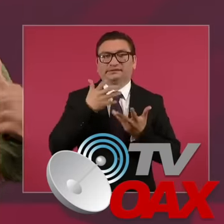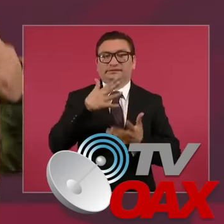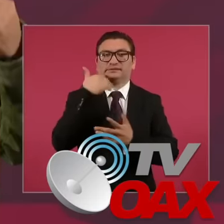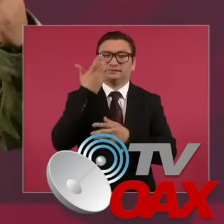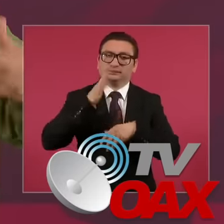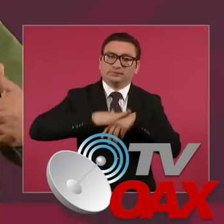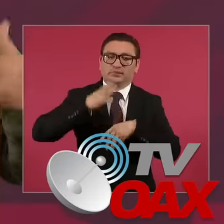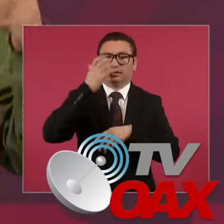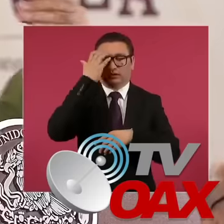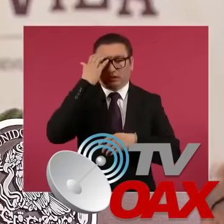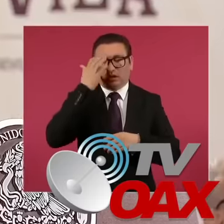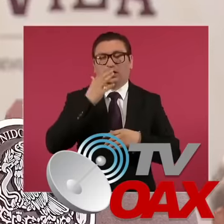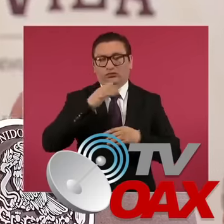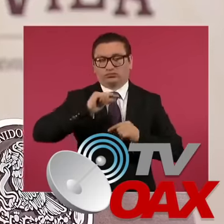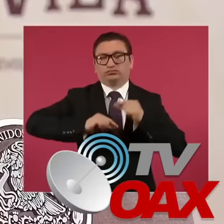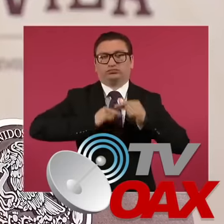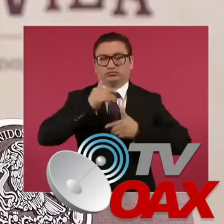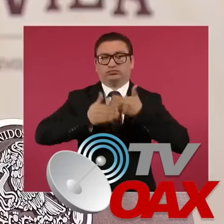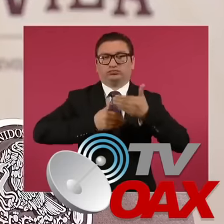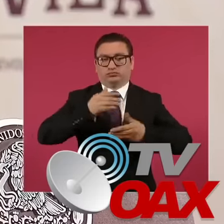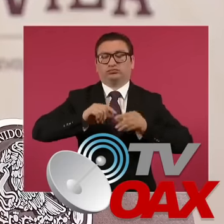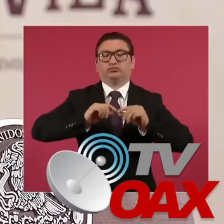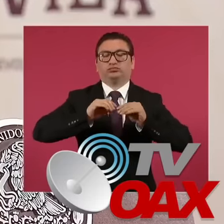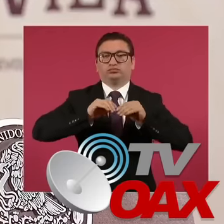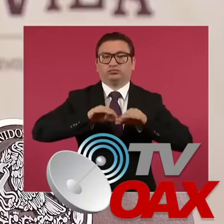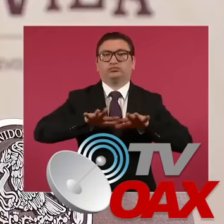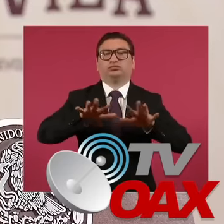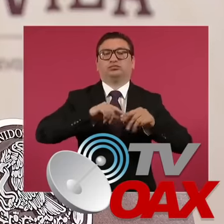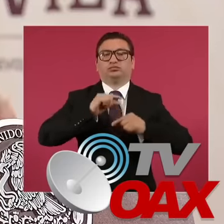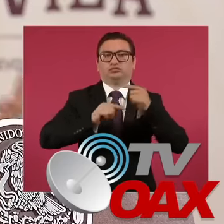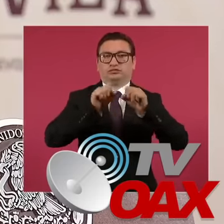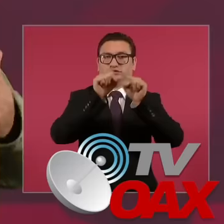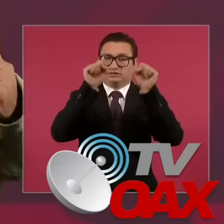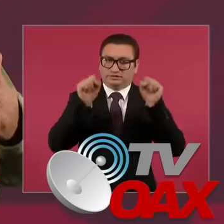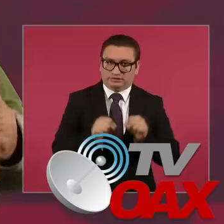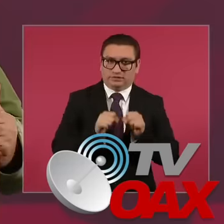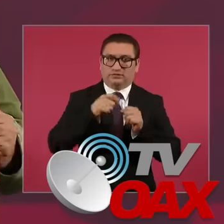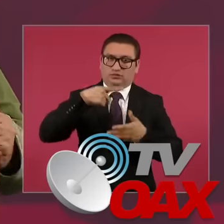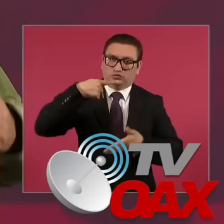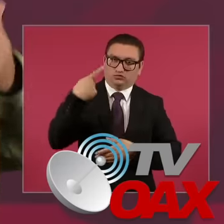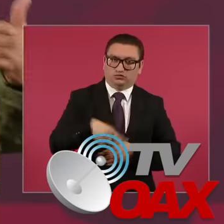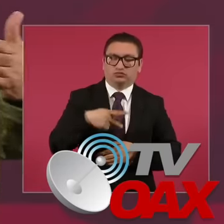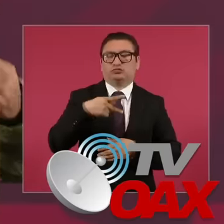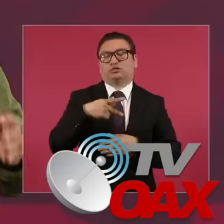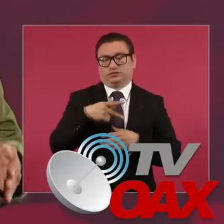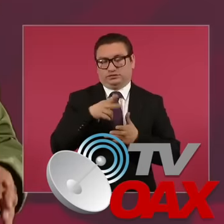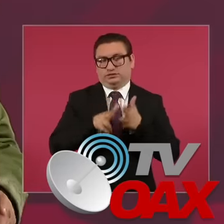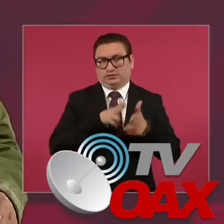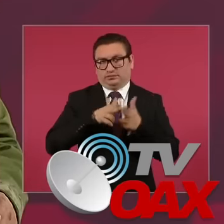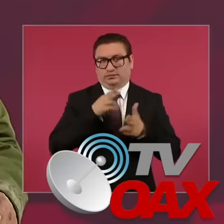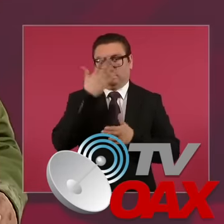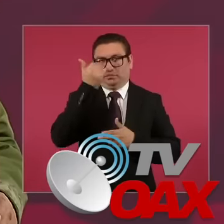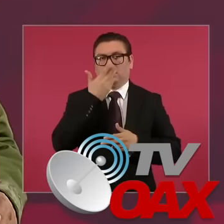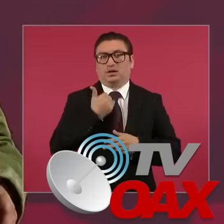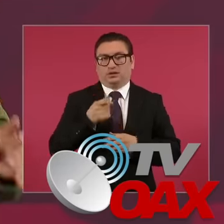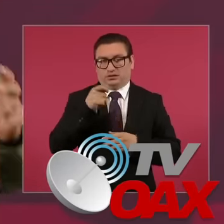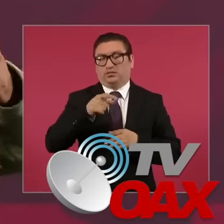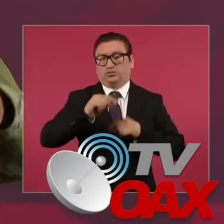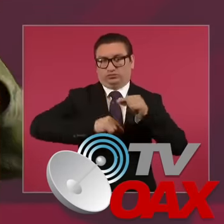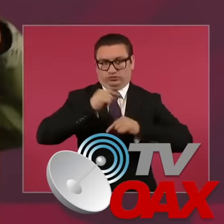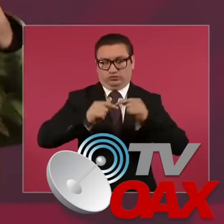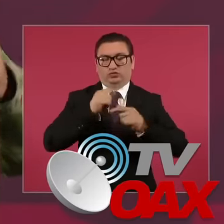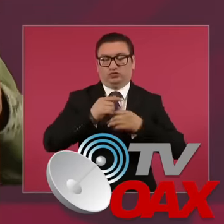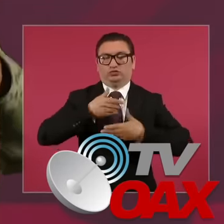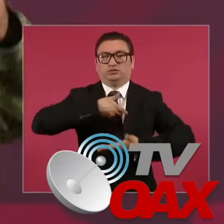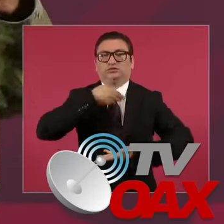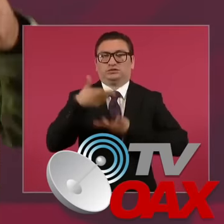más. Conforme vayamos haciendo la liberación del sistema propio del Tren Maya, vamos a estar en condiciones de ofrecer el